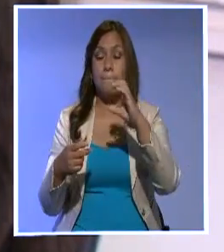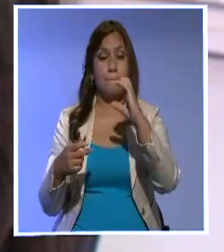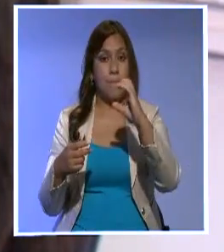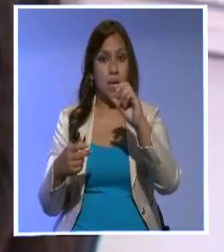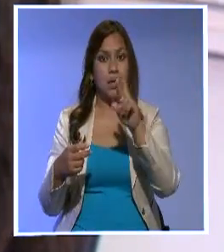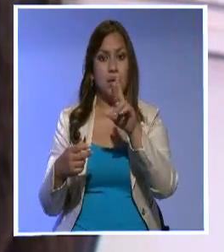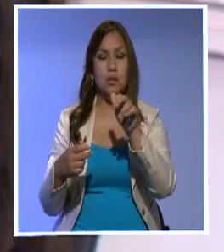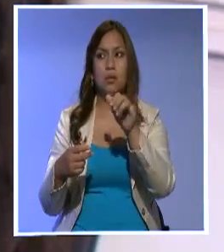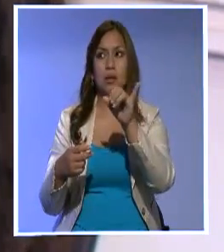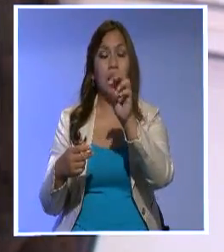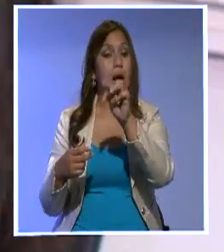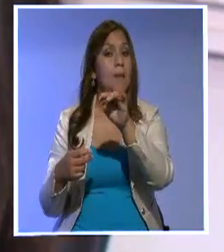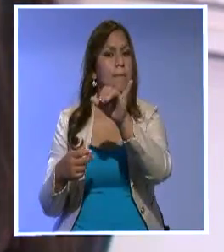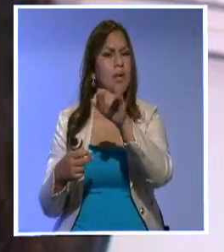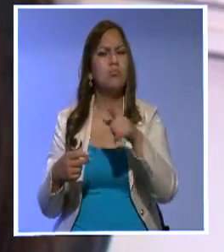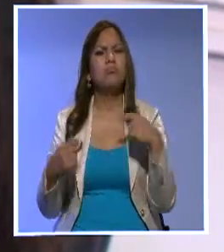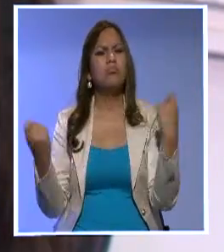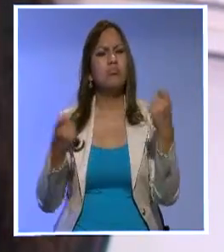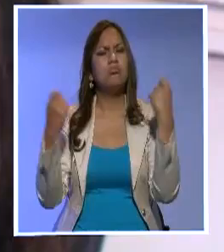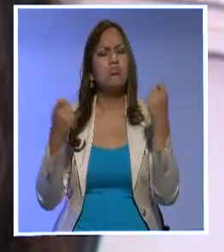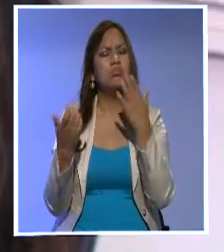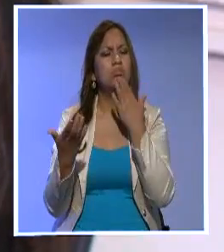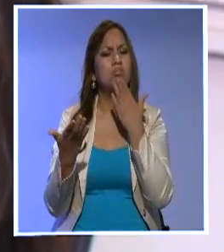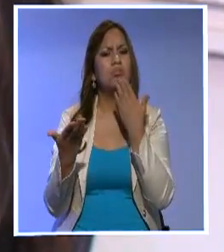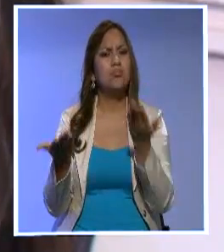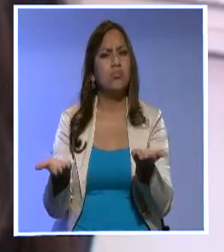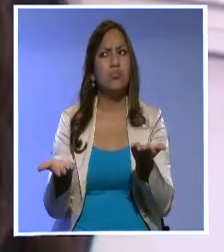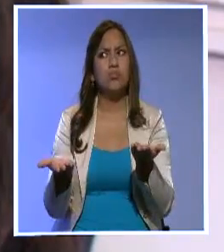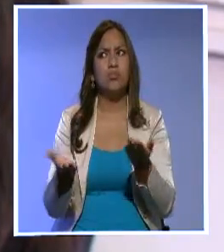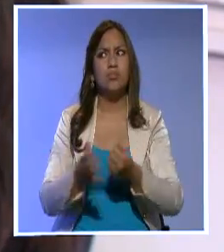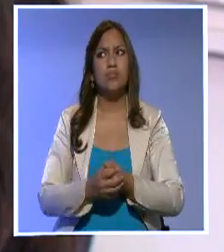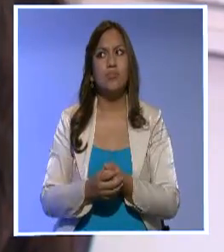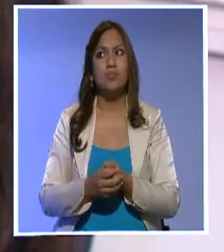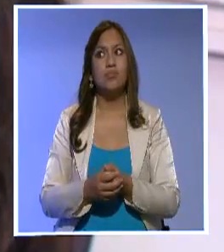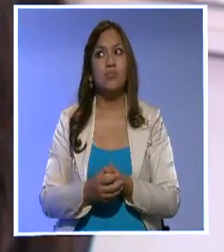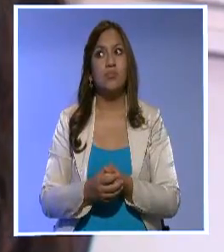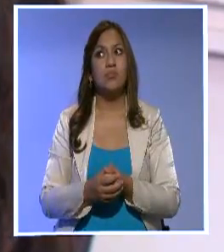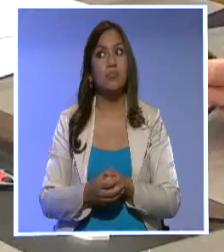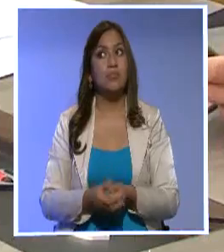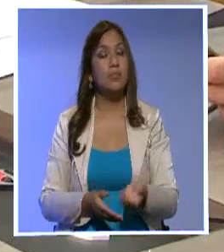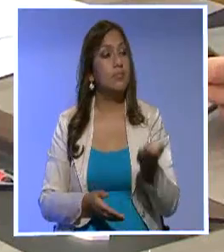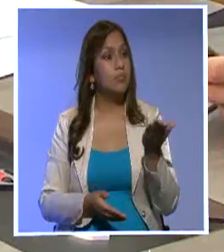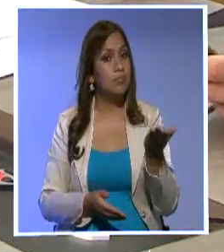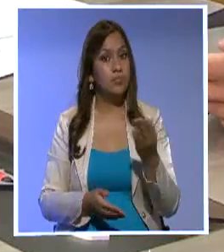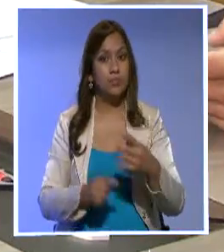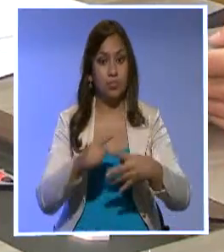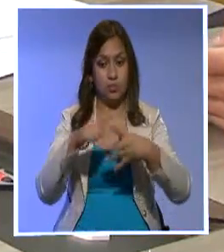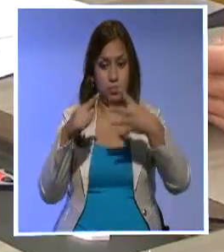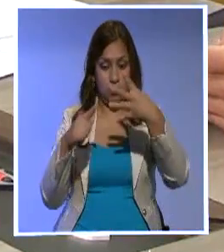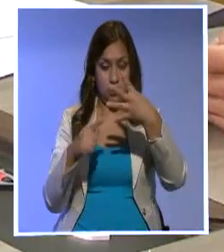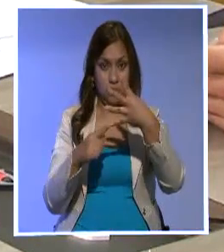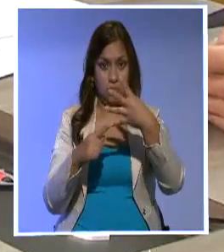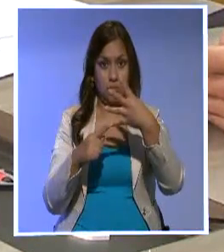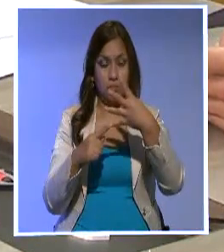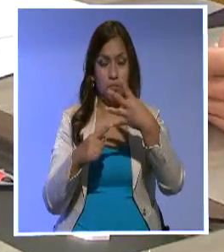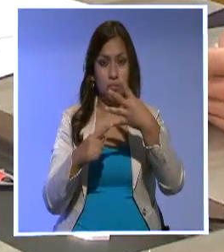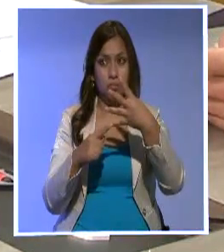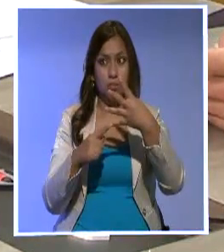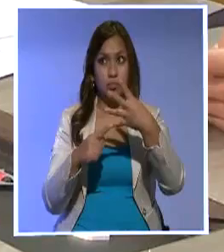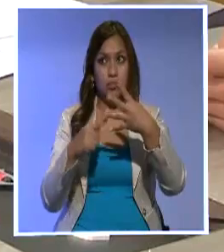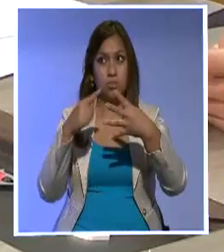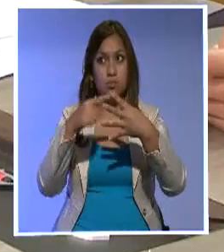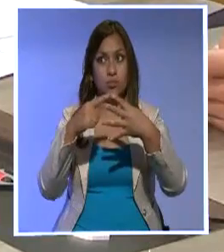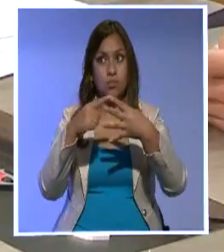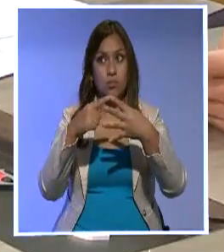se celebra y qué identidad tiene en sí mismo se cita la parte de los cuatros reynish son ésta